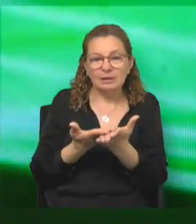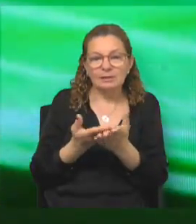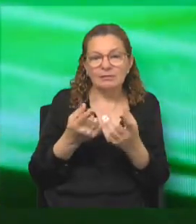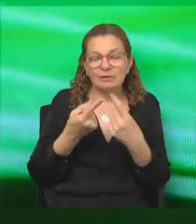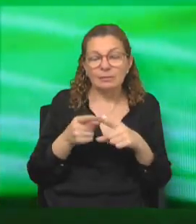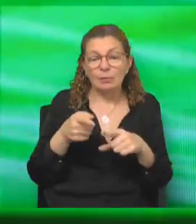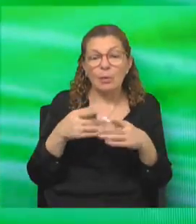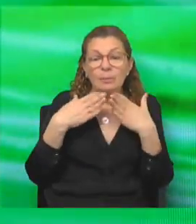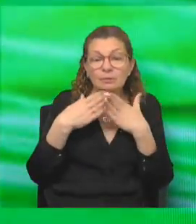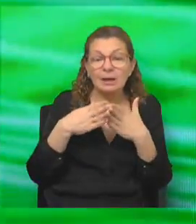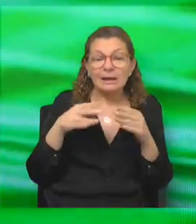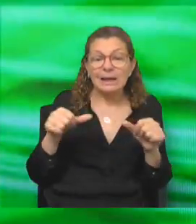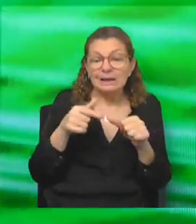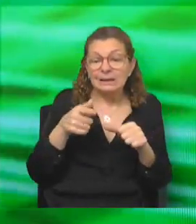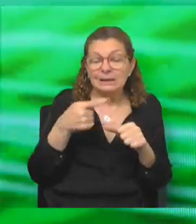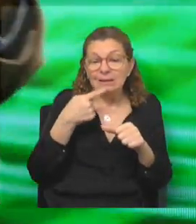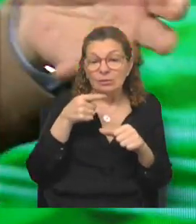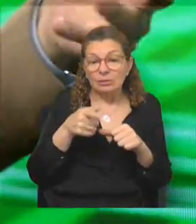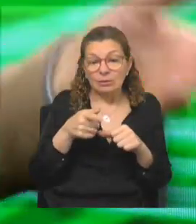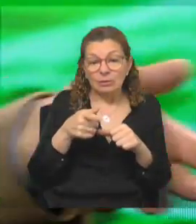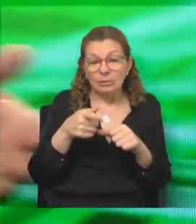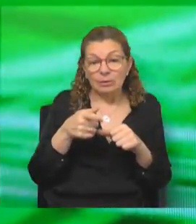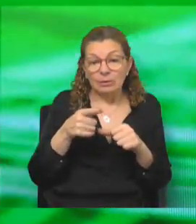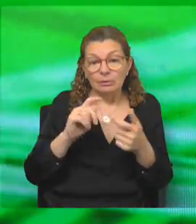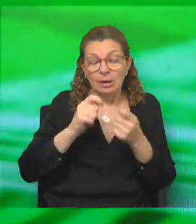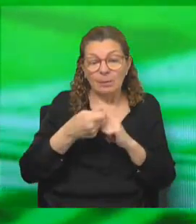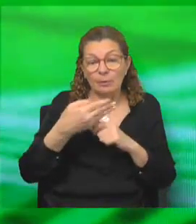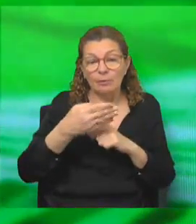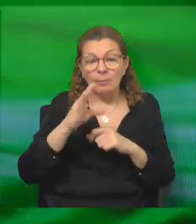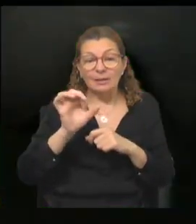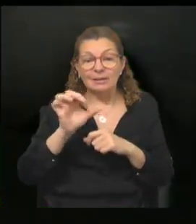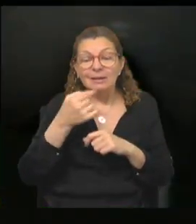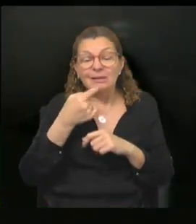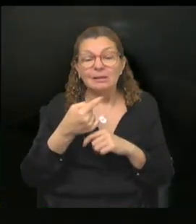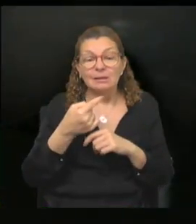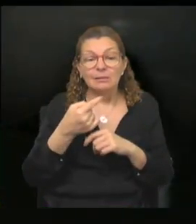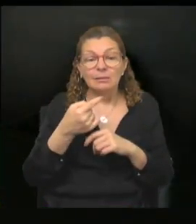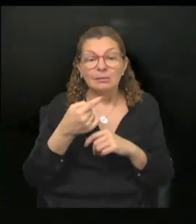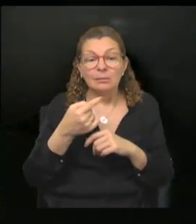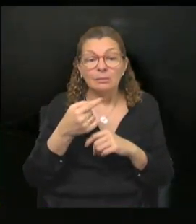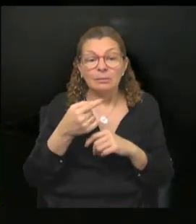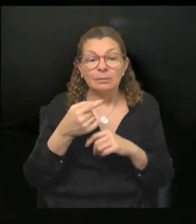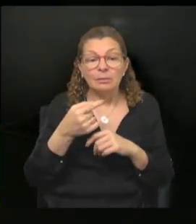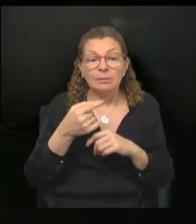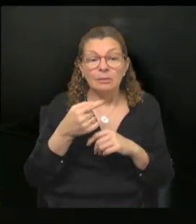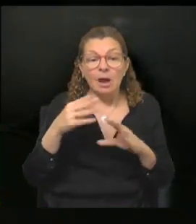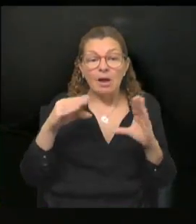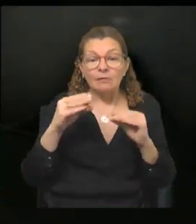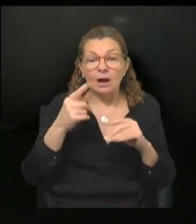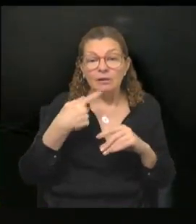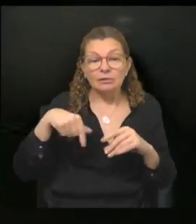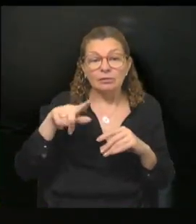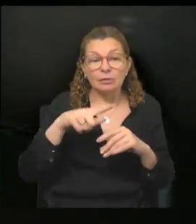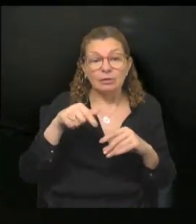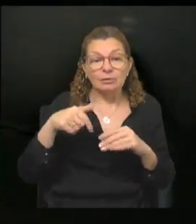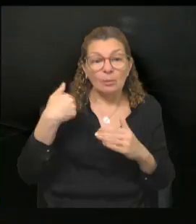cuando vos le preguntas qué harían Qué hubiera hecho con la reforma de seguridad social te dicen vamos a convocar a un gran diálogo nacional que eso